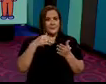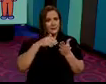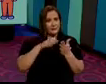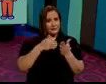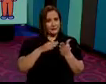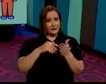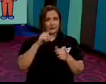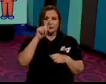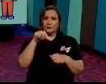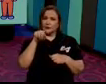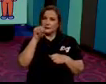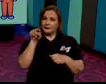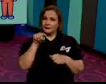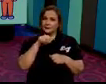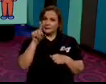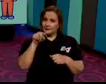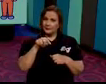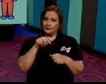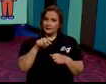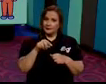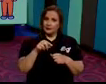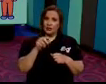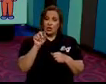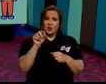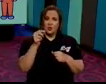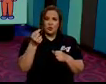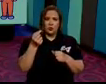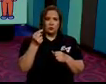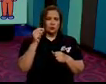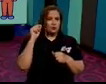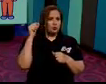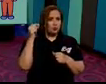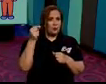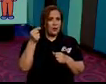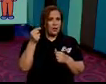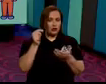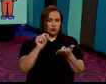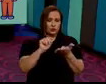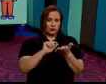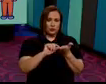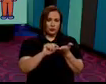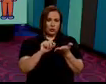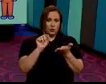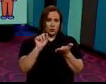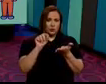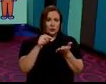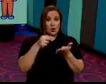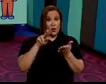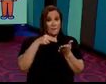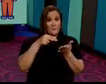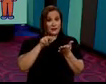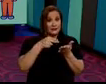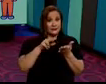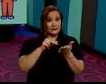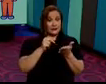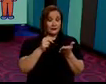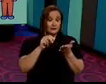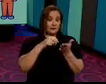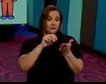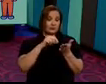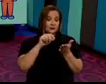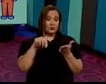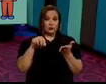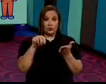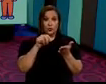que puedes hacerlo con un palito de oído, pero si no tienes también lo puedes hacer con tu pincel. Y de esta forma lo vas a hacer con